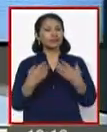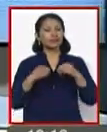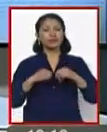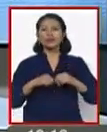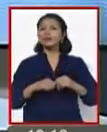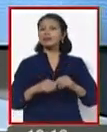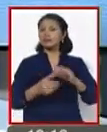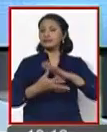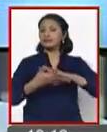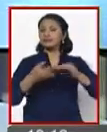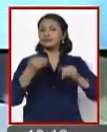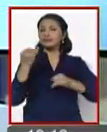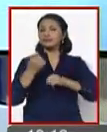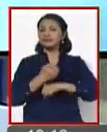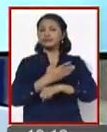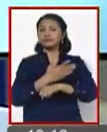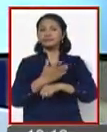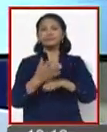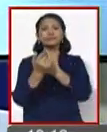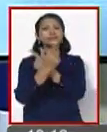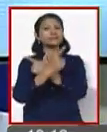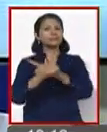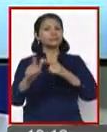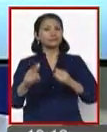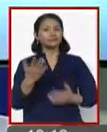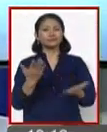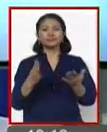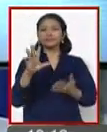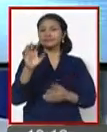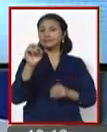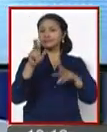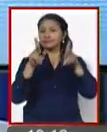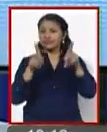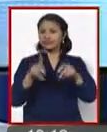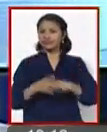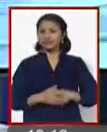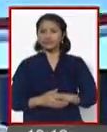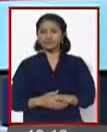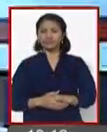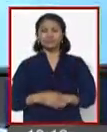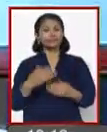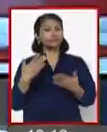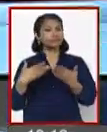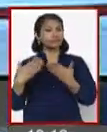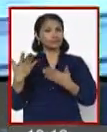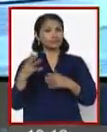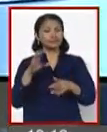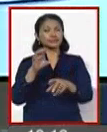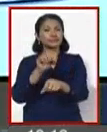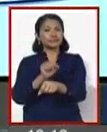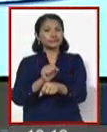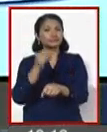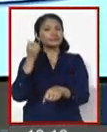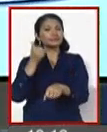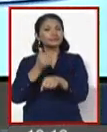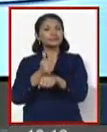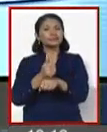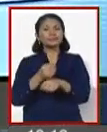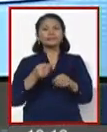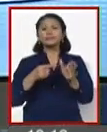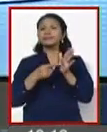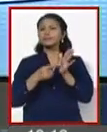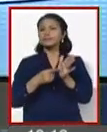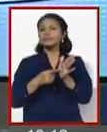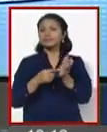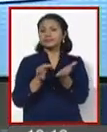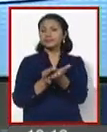Gracias por acompañarnos. Le contamos que en las últimas horas fueron liberadas alrededor de 50 personas quienes habrían sido arrestadas por promocionar